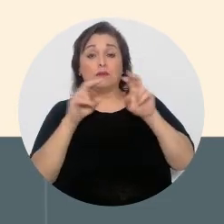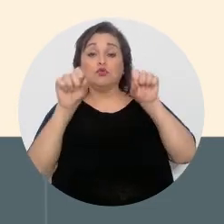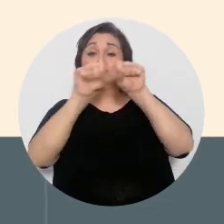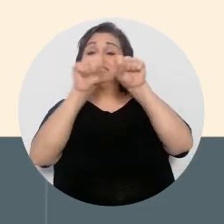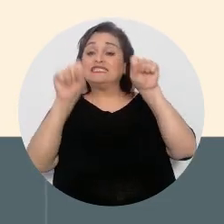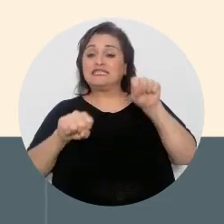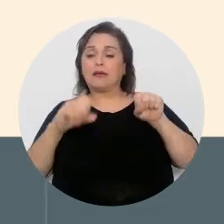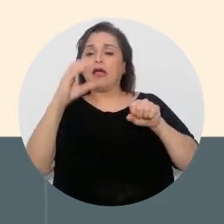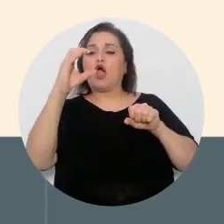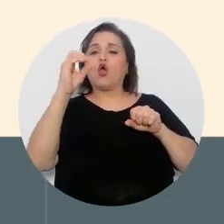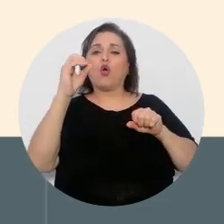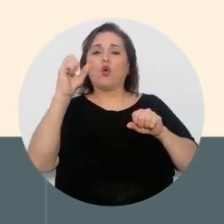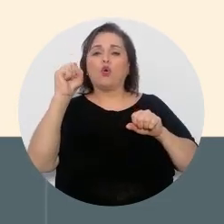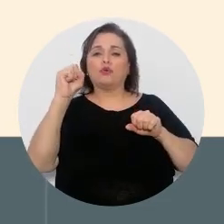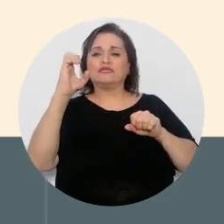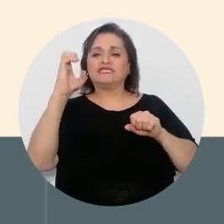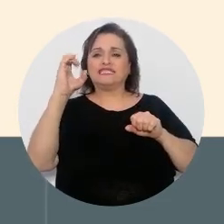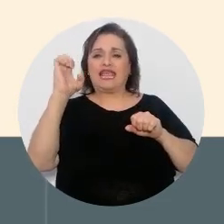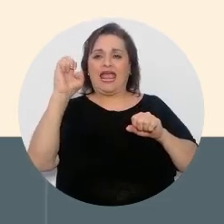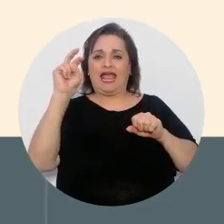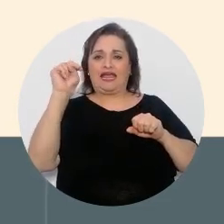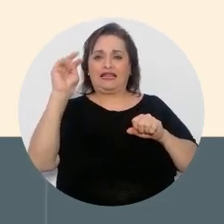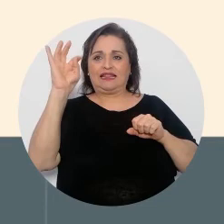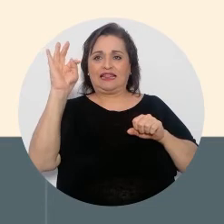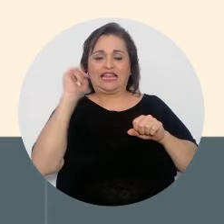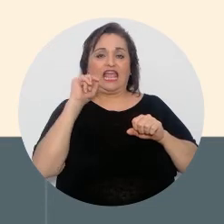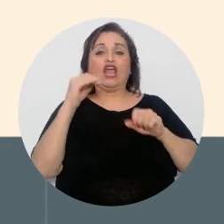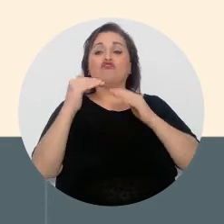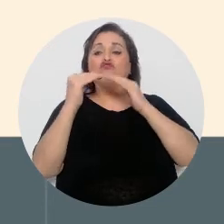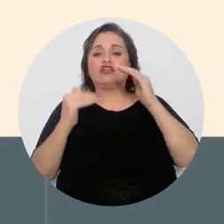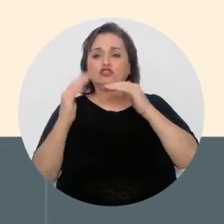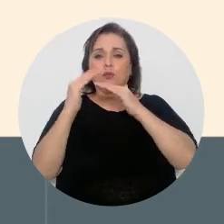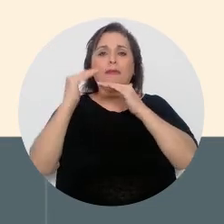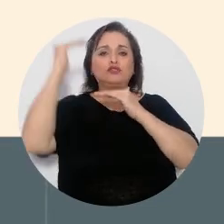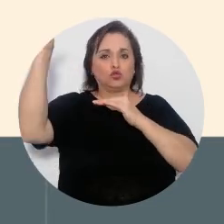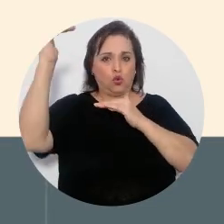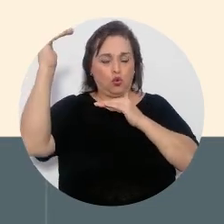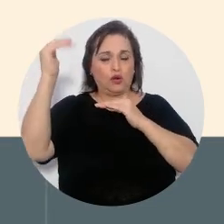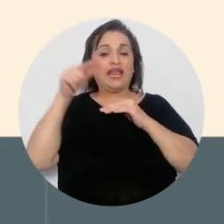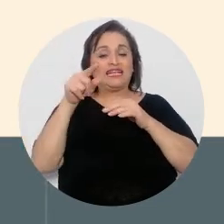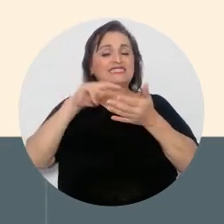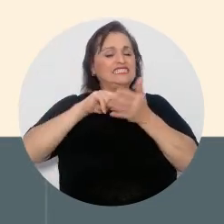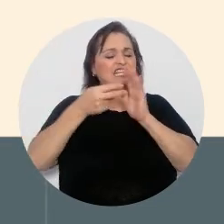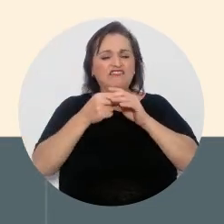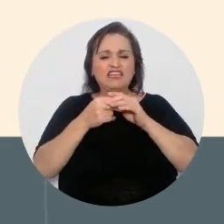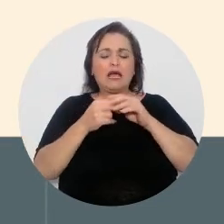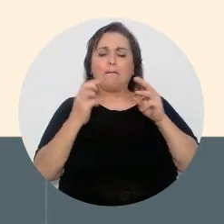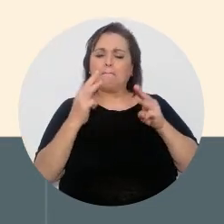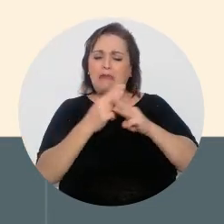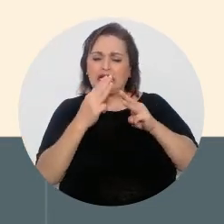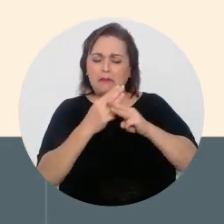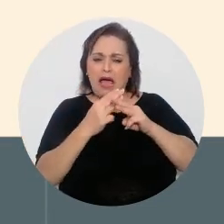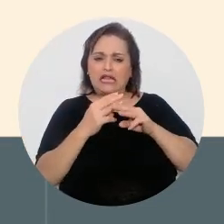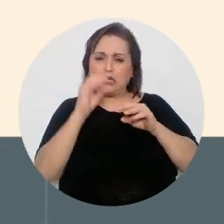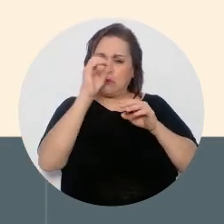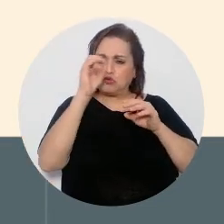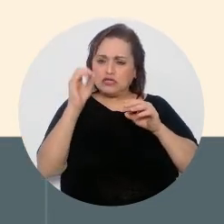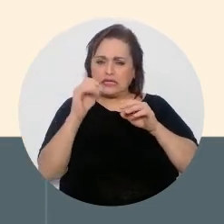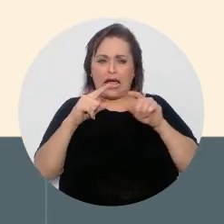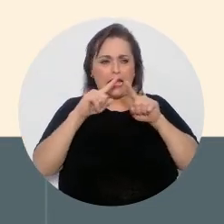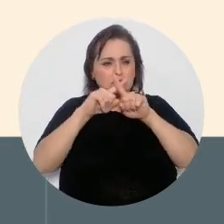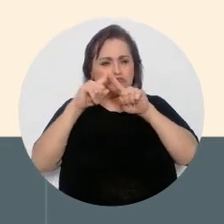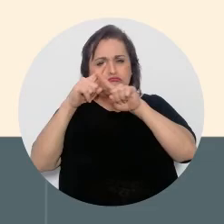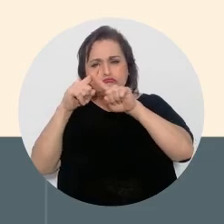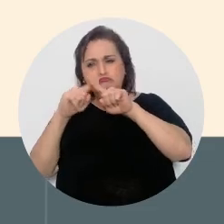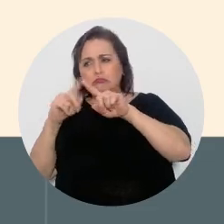conocemos como sistema de cociente y resto mayor, ¿verdad? Es decir, se hace una operación aritmética entre